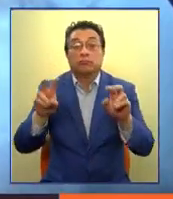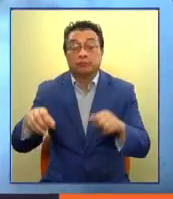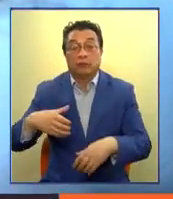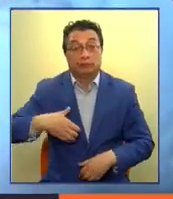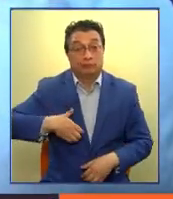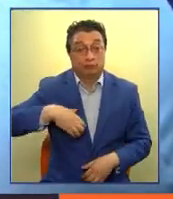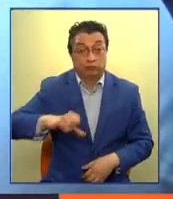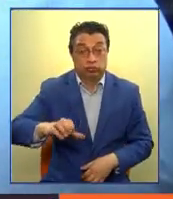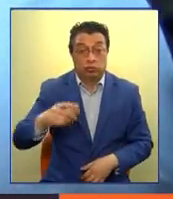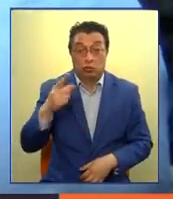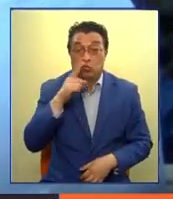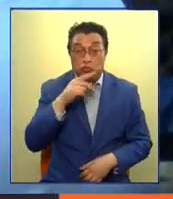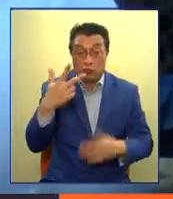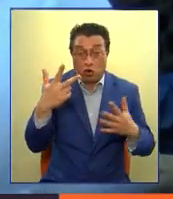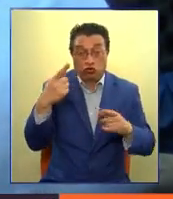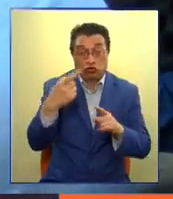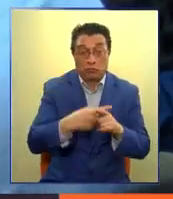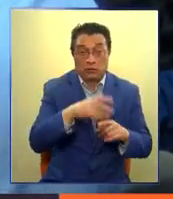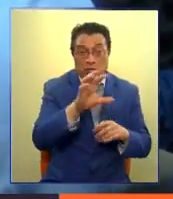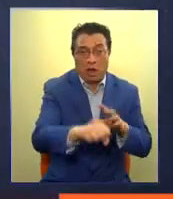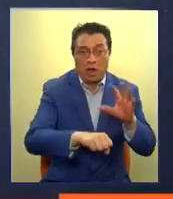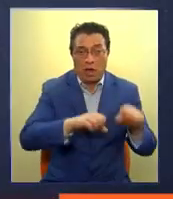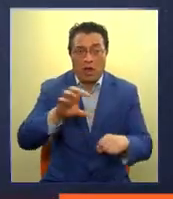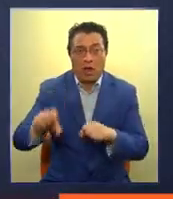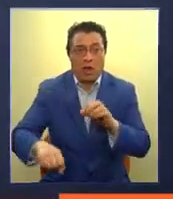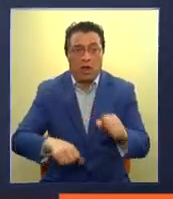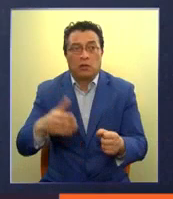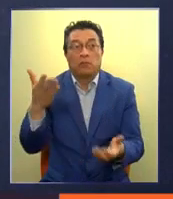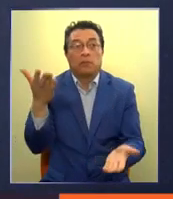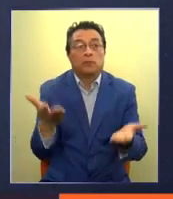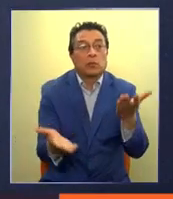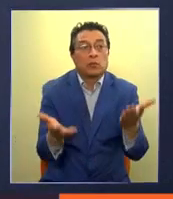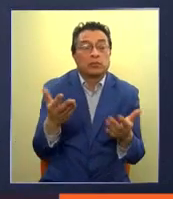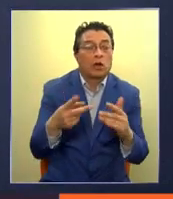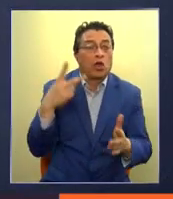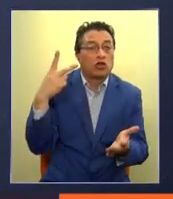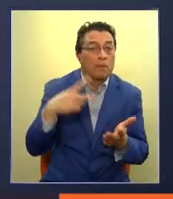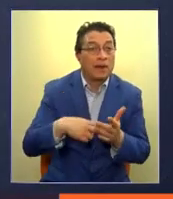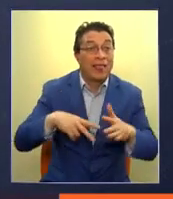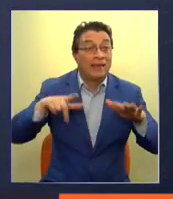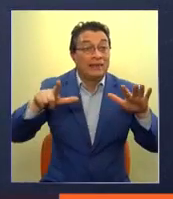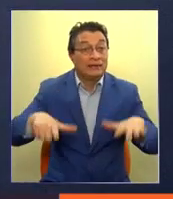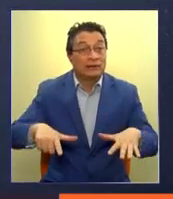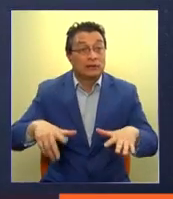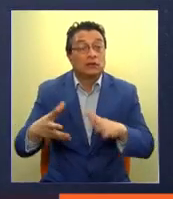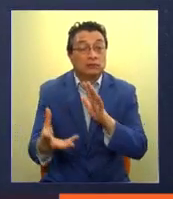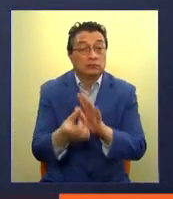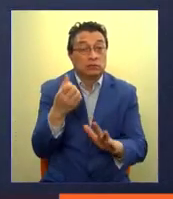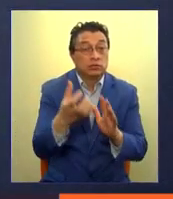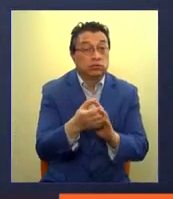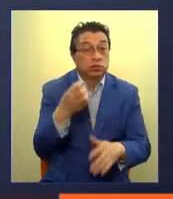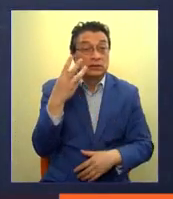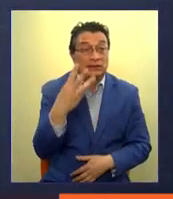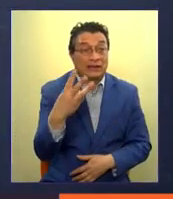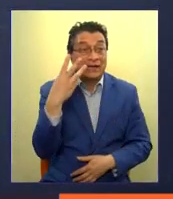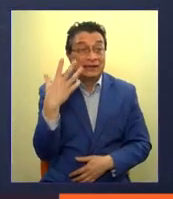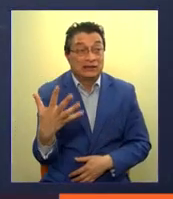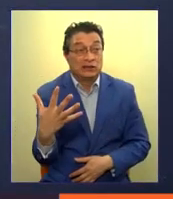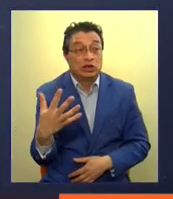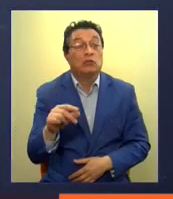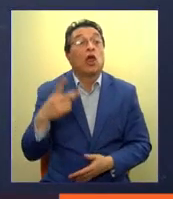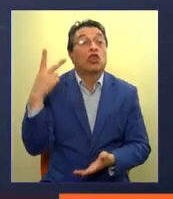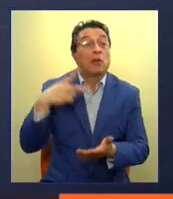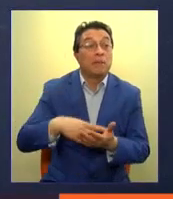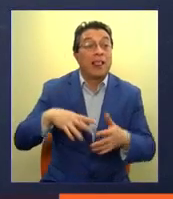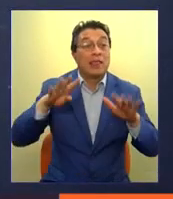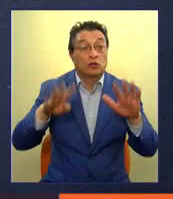estos últimos 8 meses. Una breve comparación: si en 2017 se recuperaron 35 de estas armas, en 2019